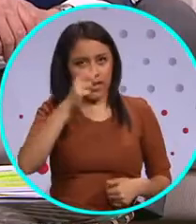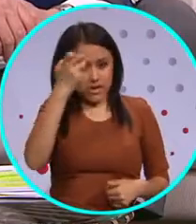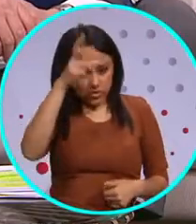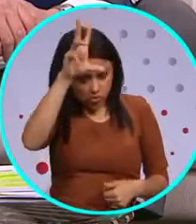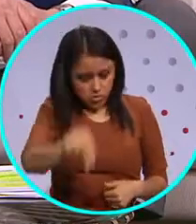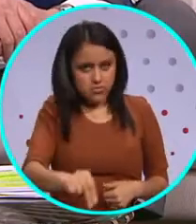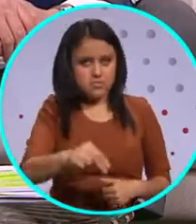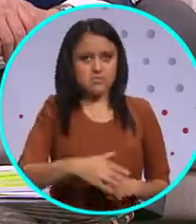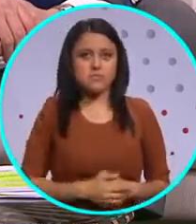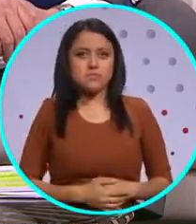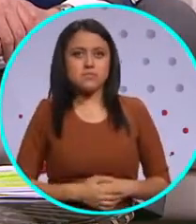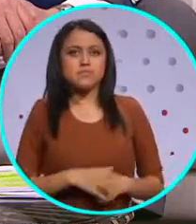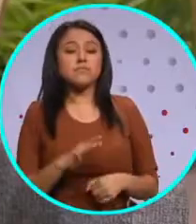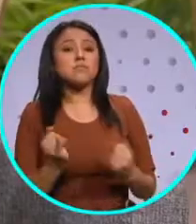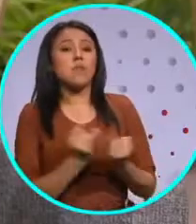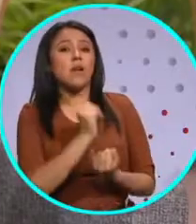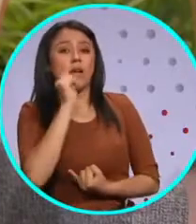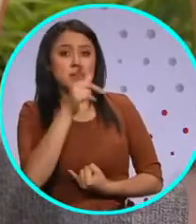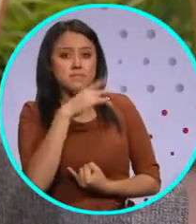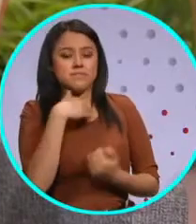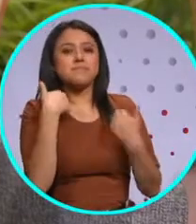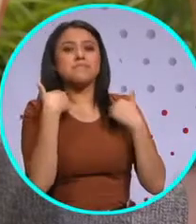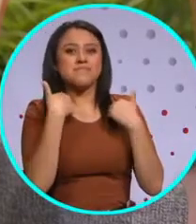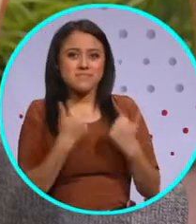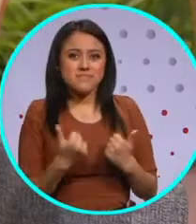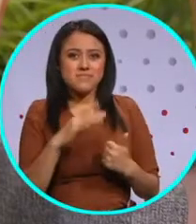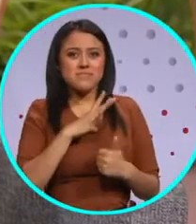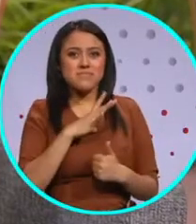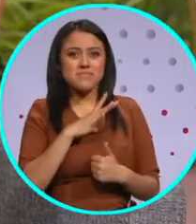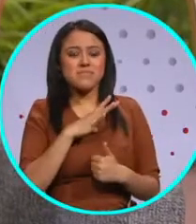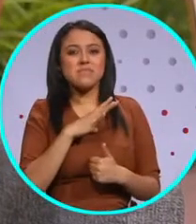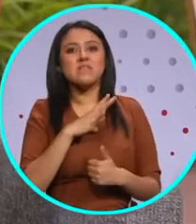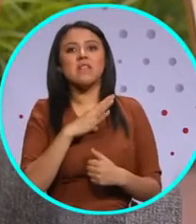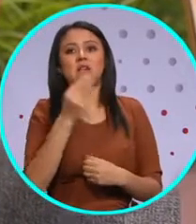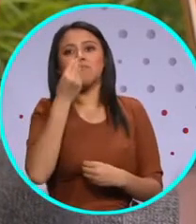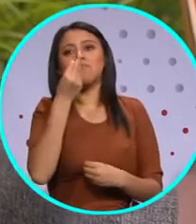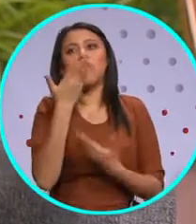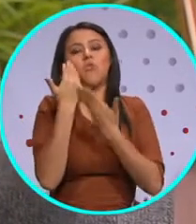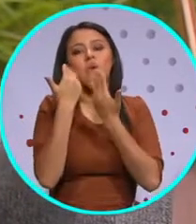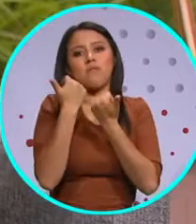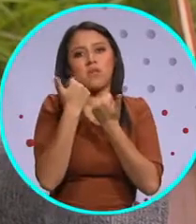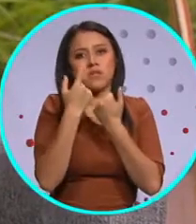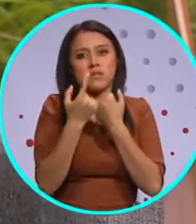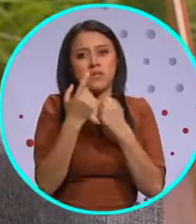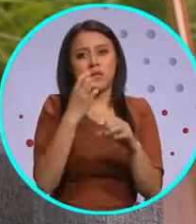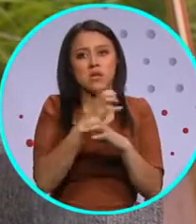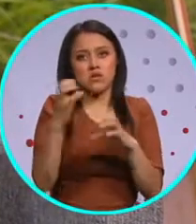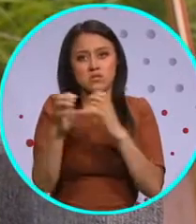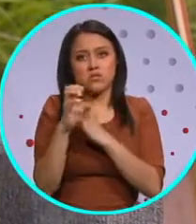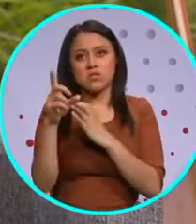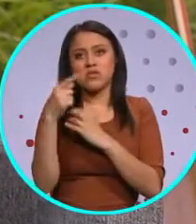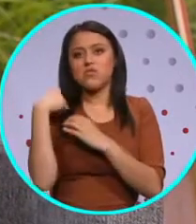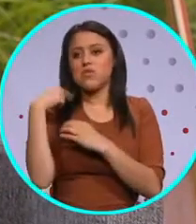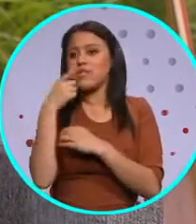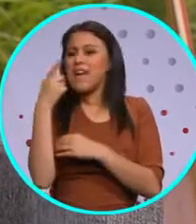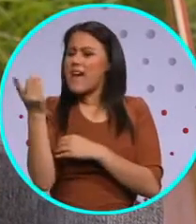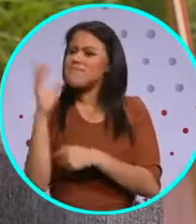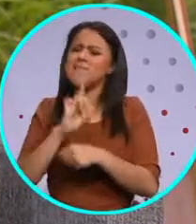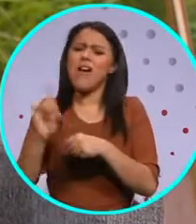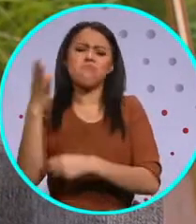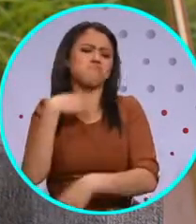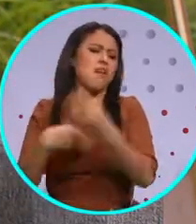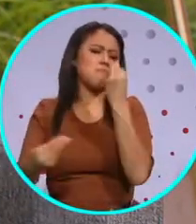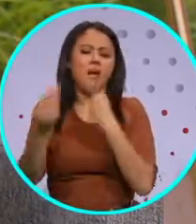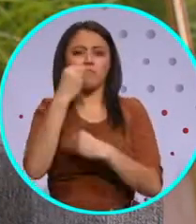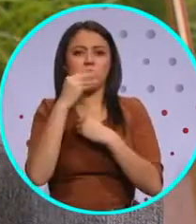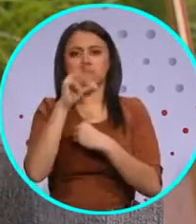nutrición exacto y también entender que hay un tipo de desnutrición que es de todos estos alimentos vacíos creemos que comemos todo el día y que no